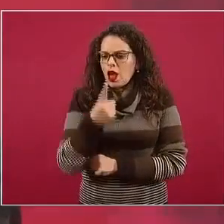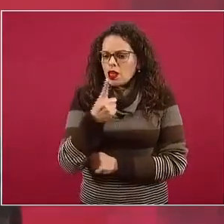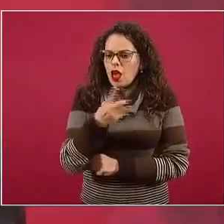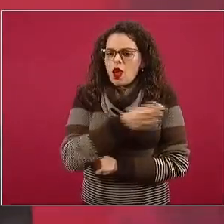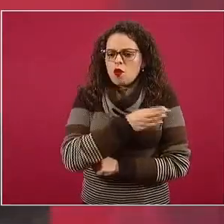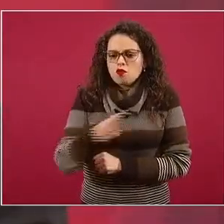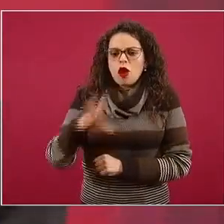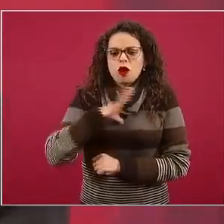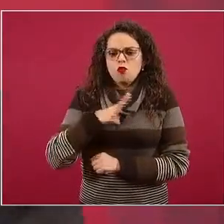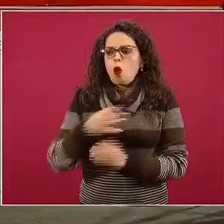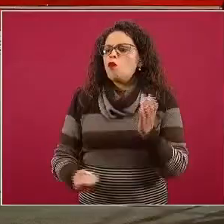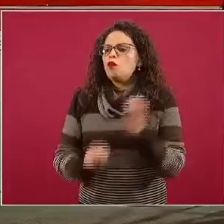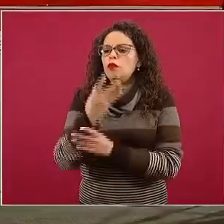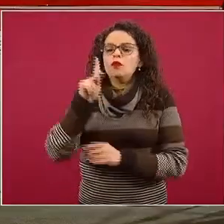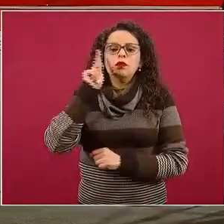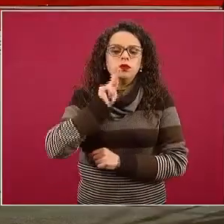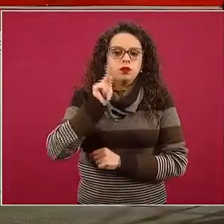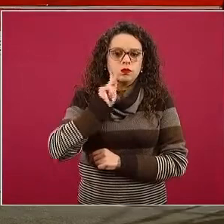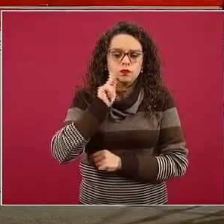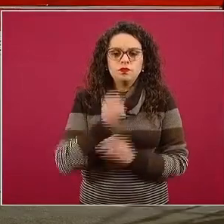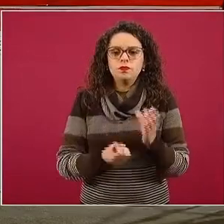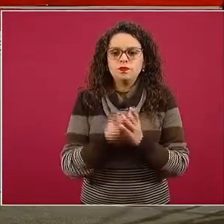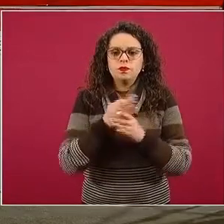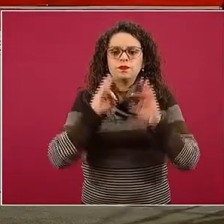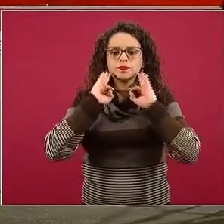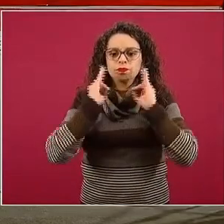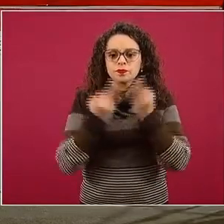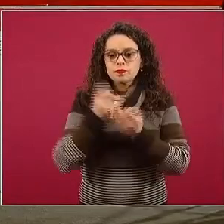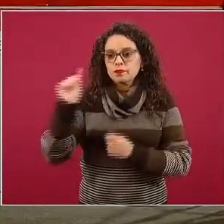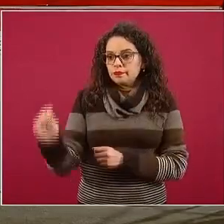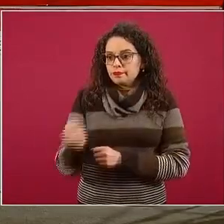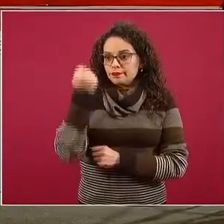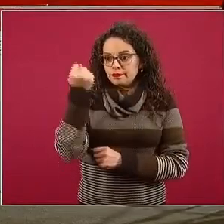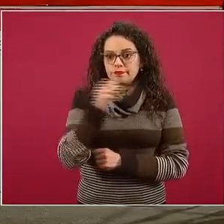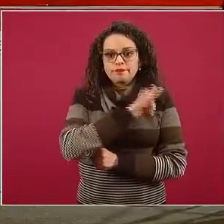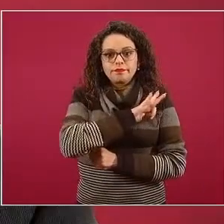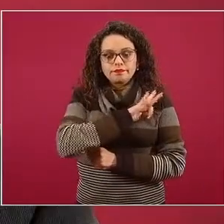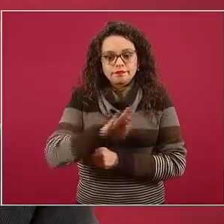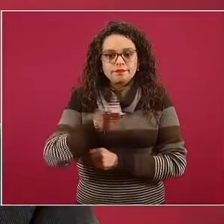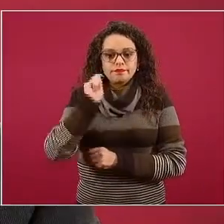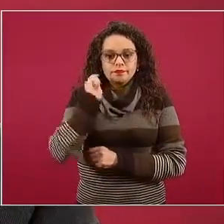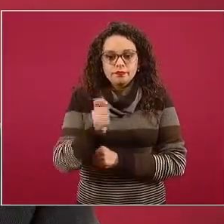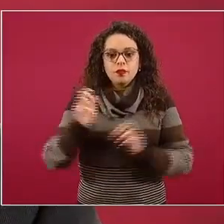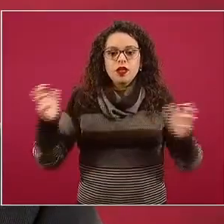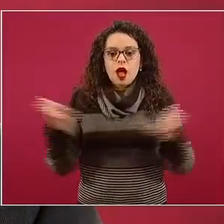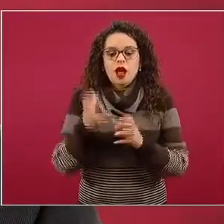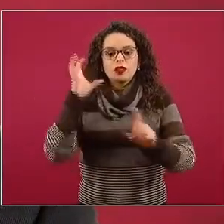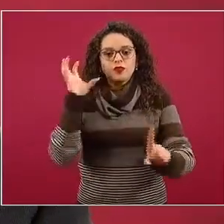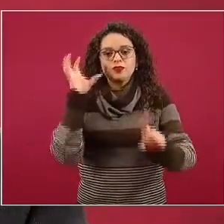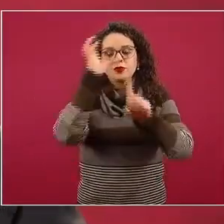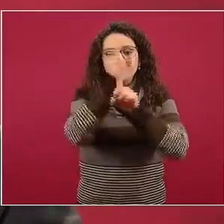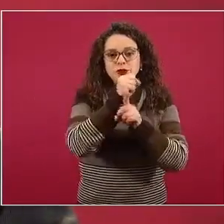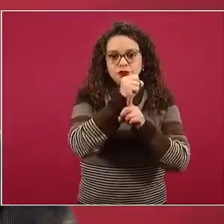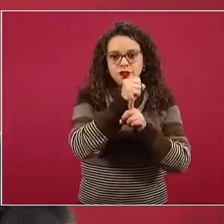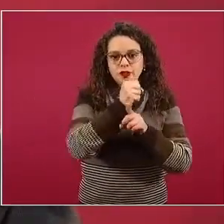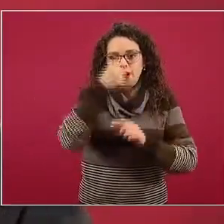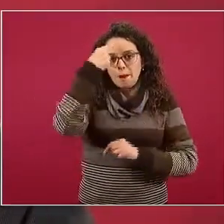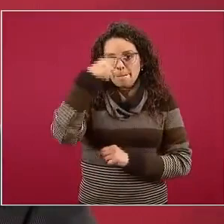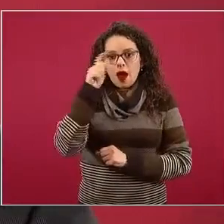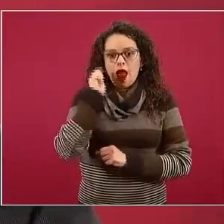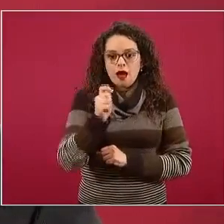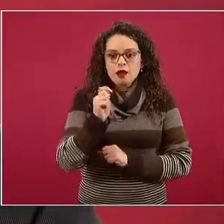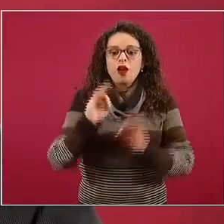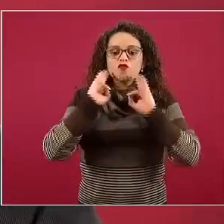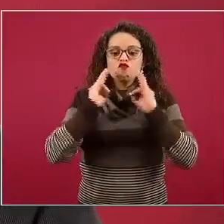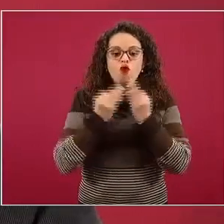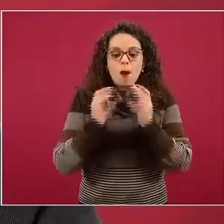que haya nuevos elementos tecnológicos que permitan cumplir el propósito de una medida de